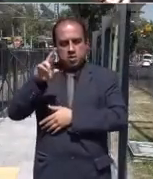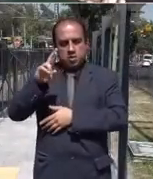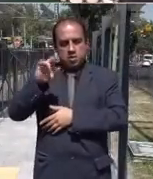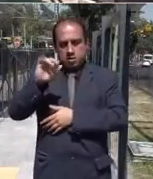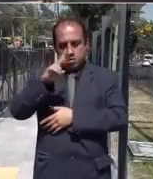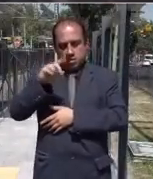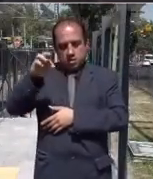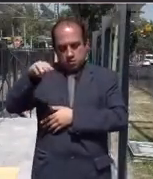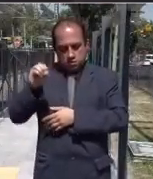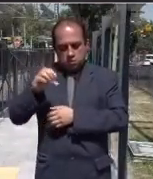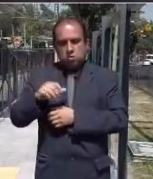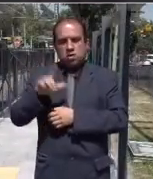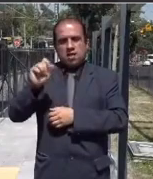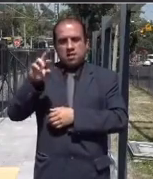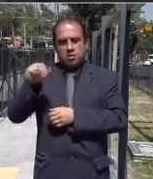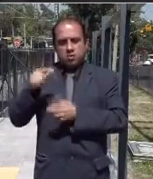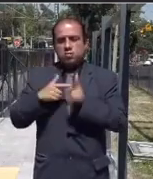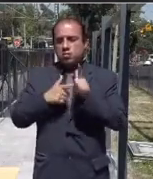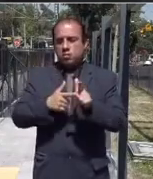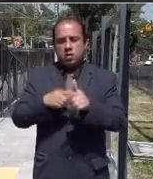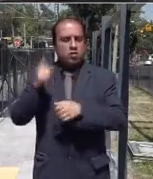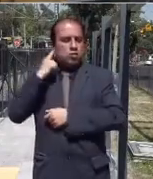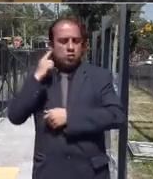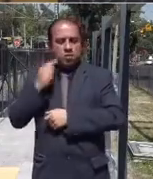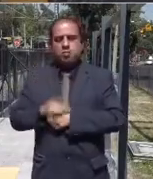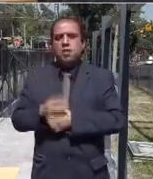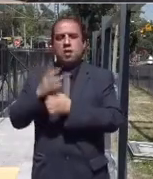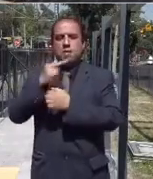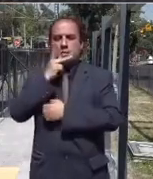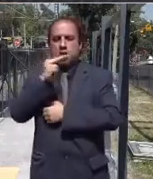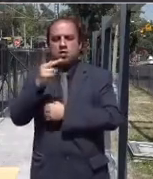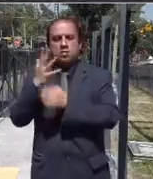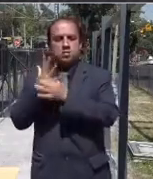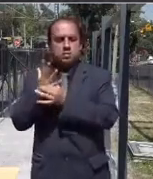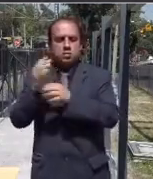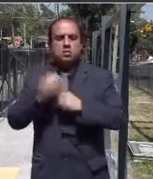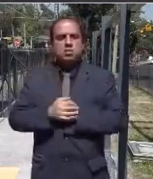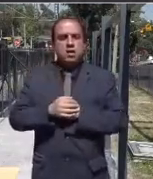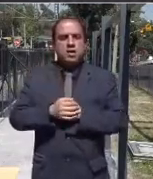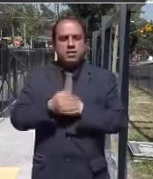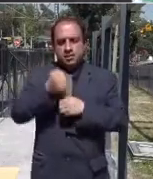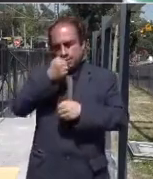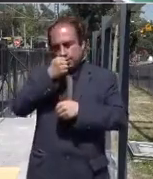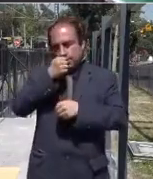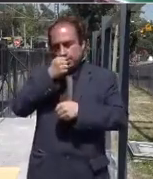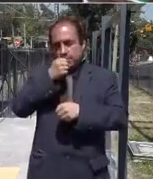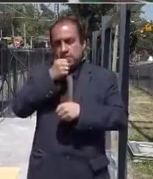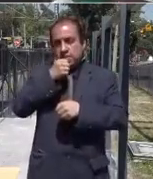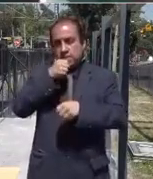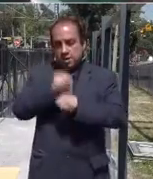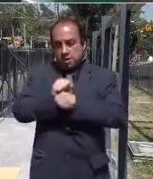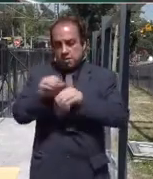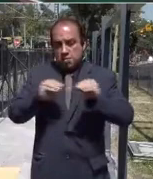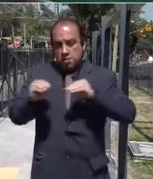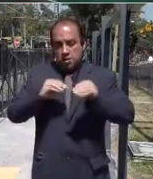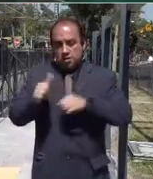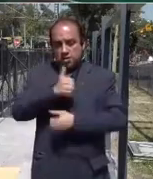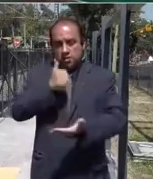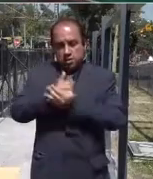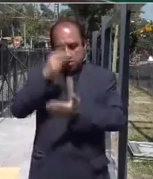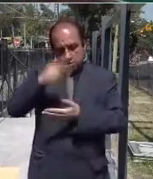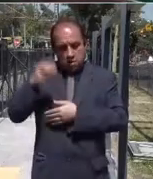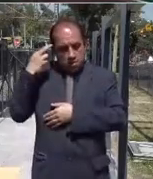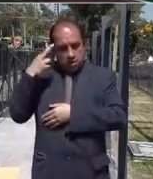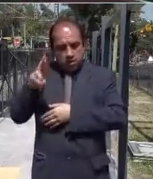Aguilera. Y a continuación, escuchemos el mensaje que nos dirige el secretario de Movilidad de la Ciudad de México, maestro Andrés